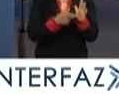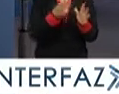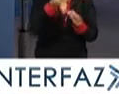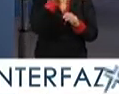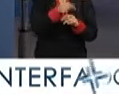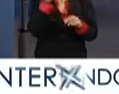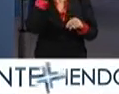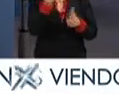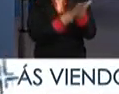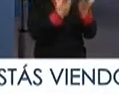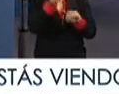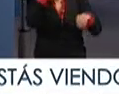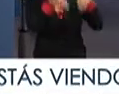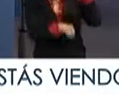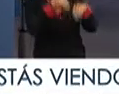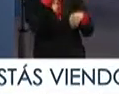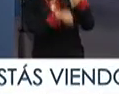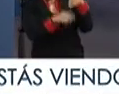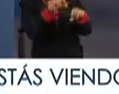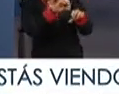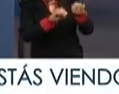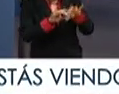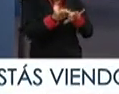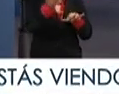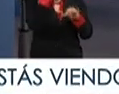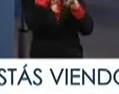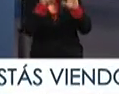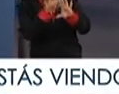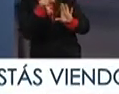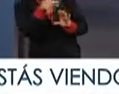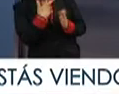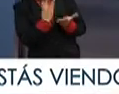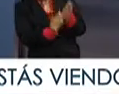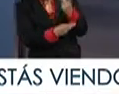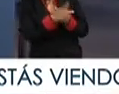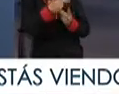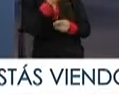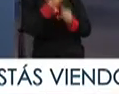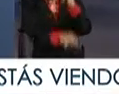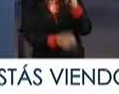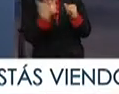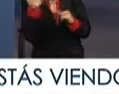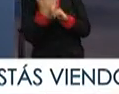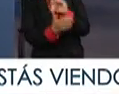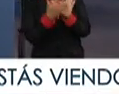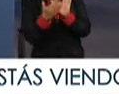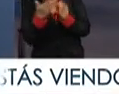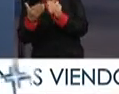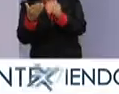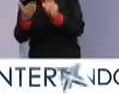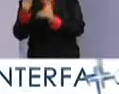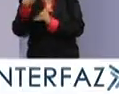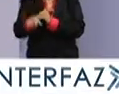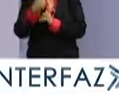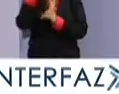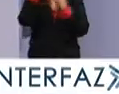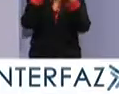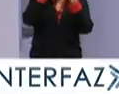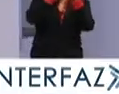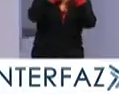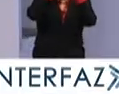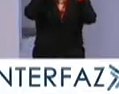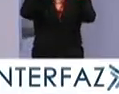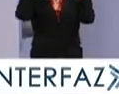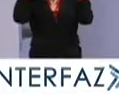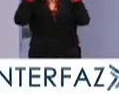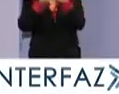uno programa o ese tipo de cuestiones, se imagina, ¿no?, cómo va a quedar el producto final. Y eso yo creo que viene de la creatividad y